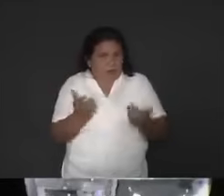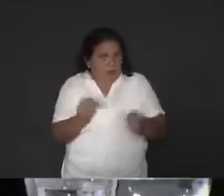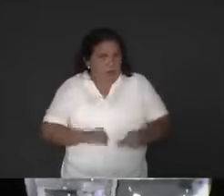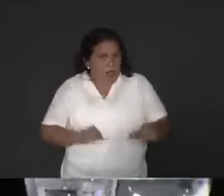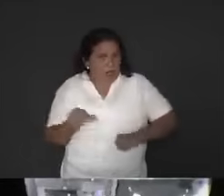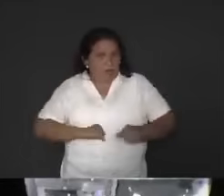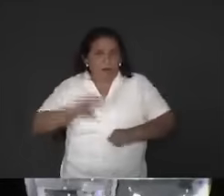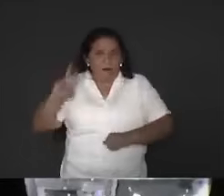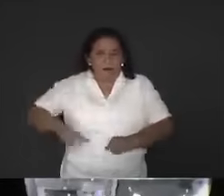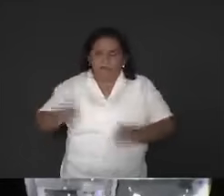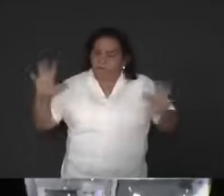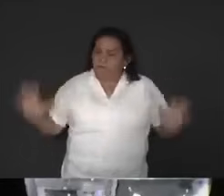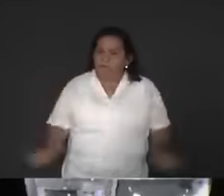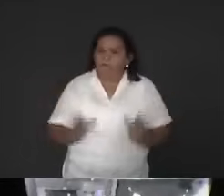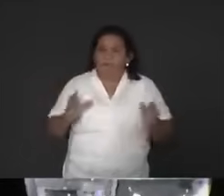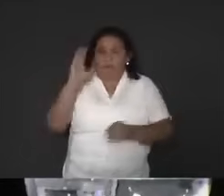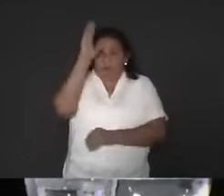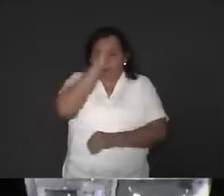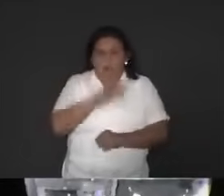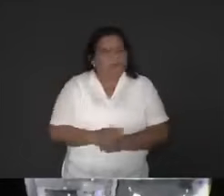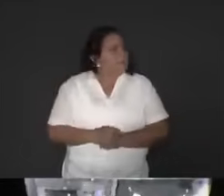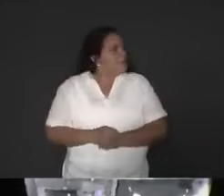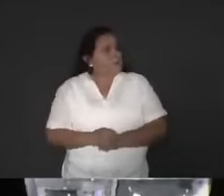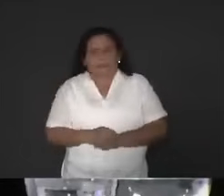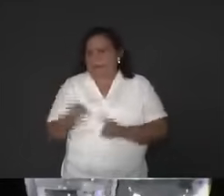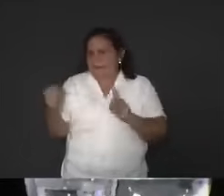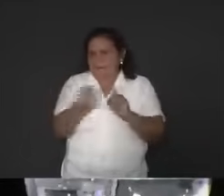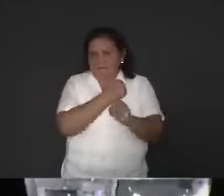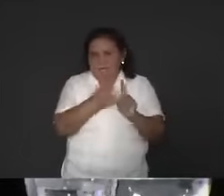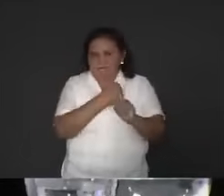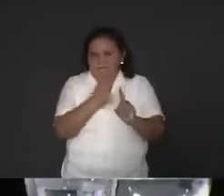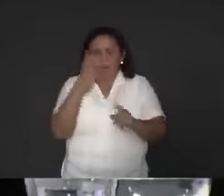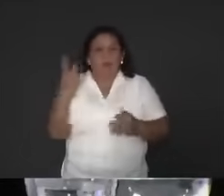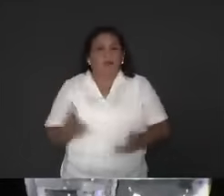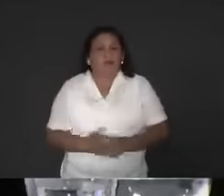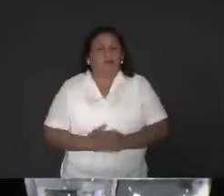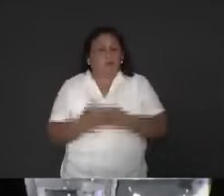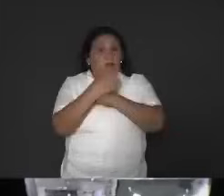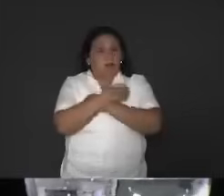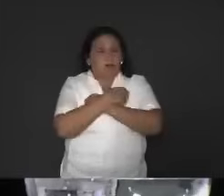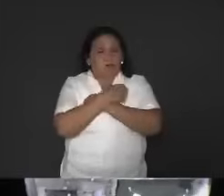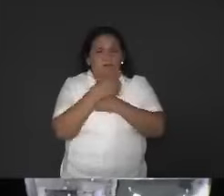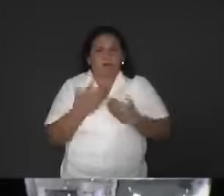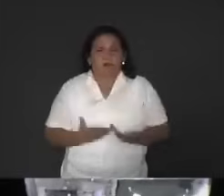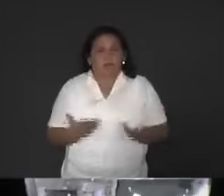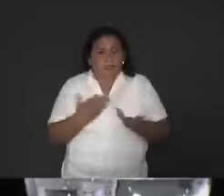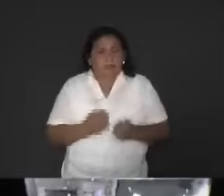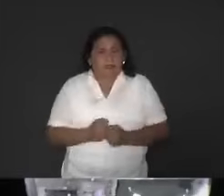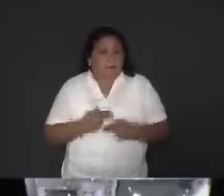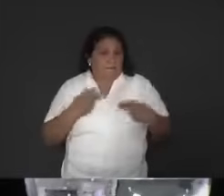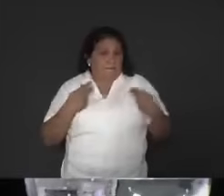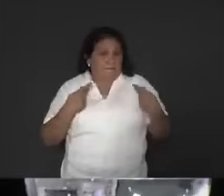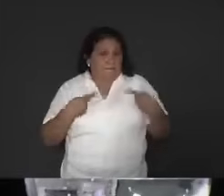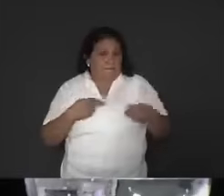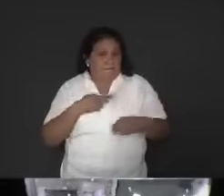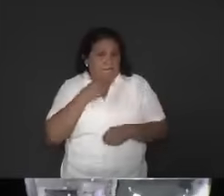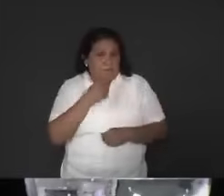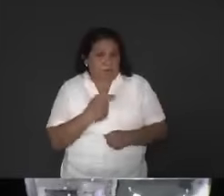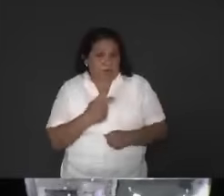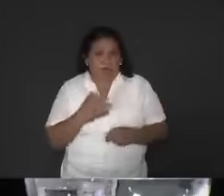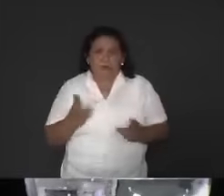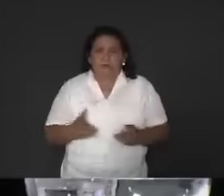acciones. Se fomentará la cultura de la no violencia. Nos serviremos de la educación para formar mejores ciudadanos.